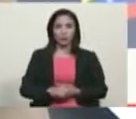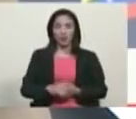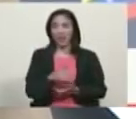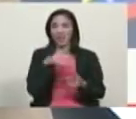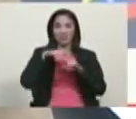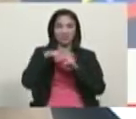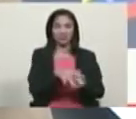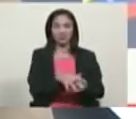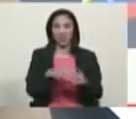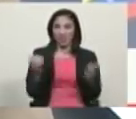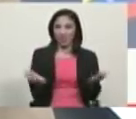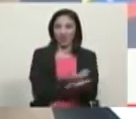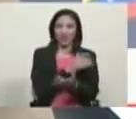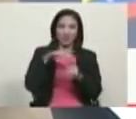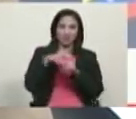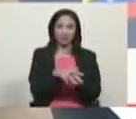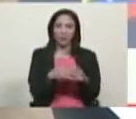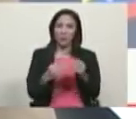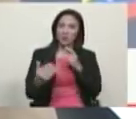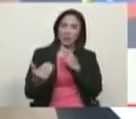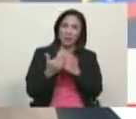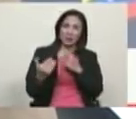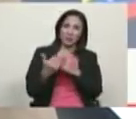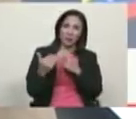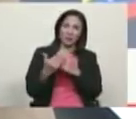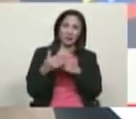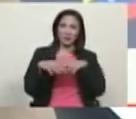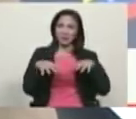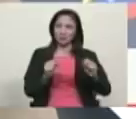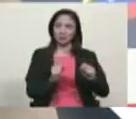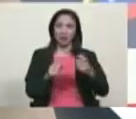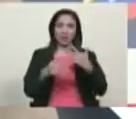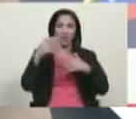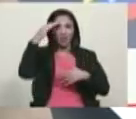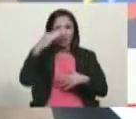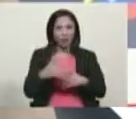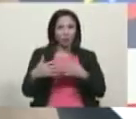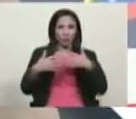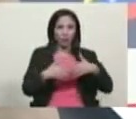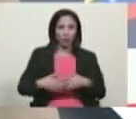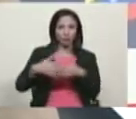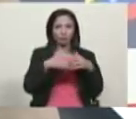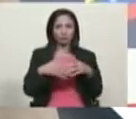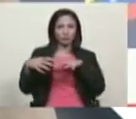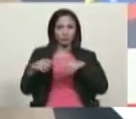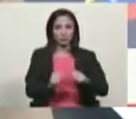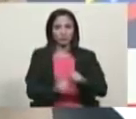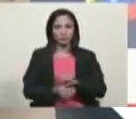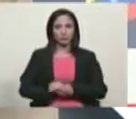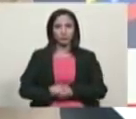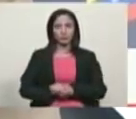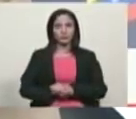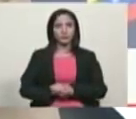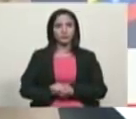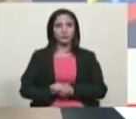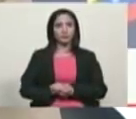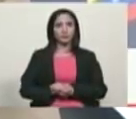derrote las amenazas de intervención militar imperialista gringa en Venezuela.